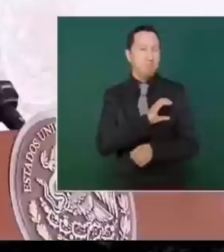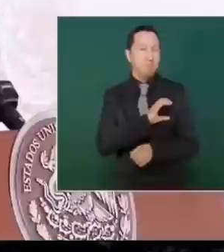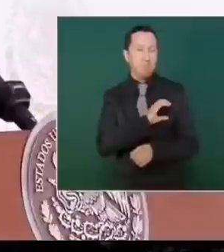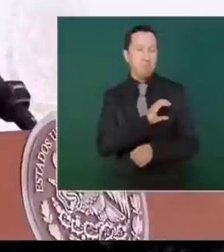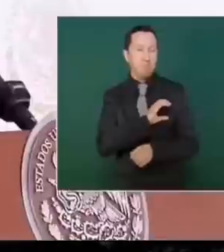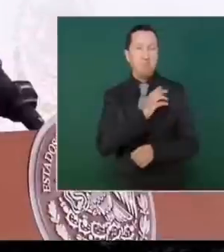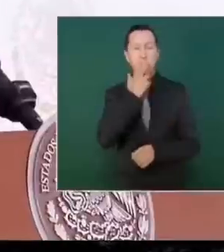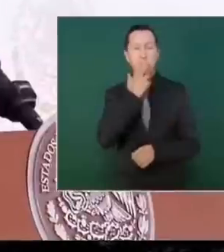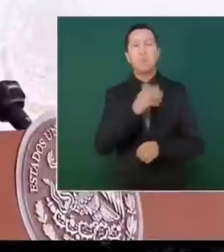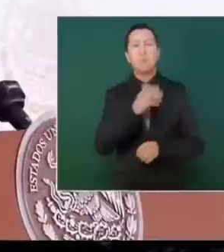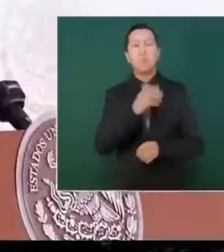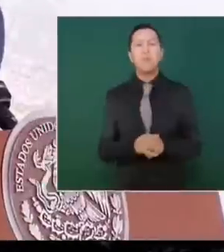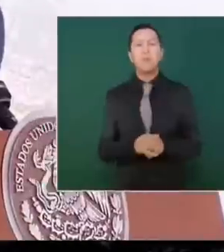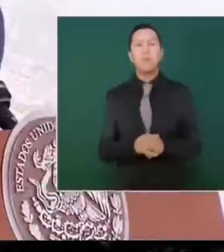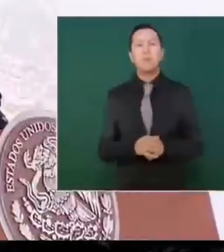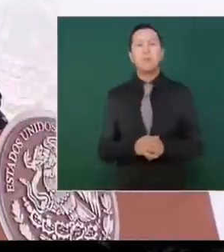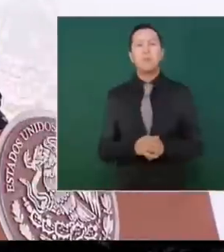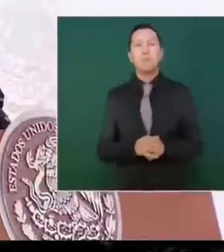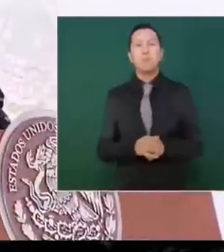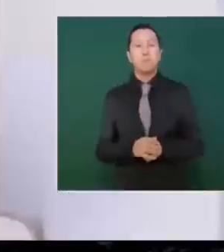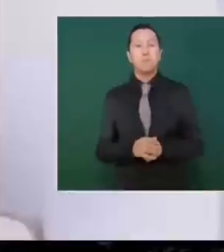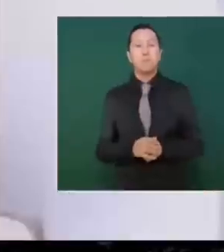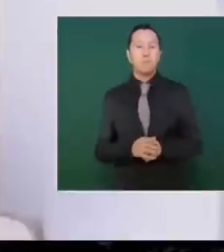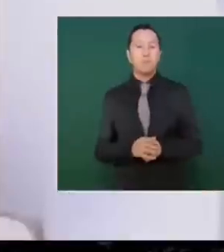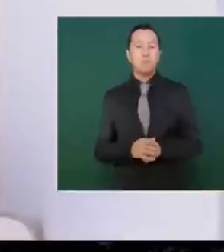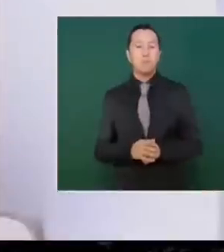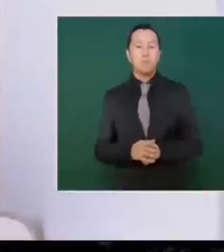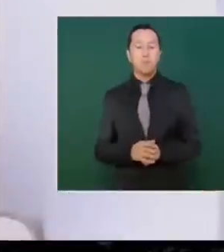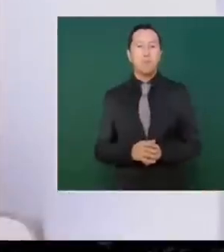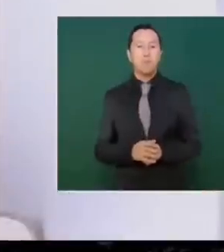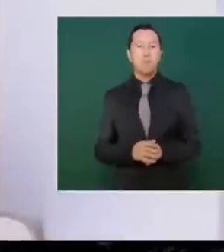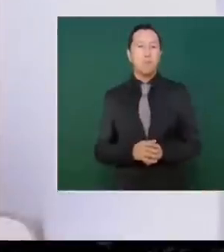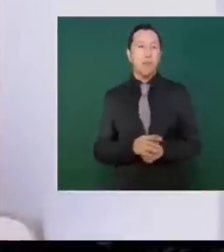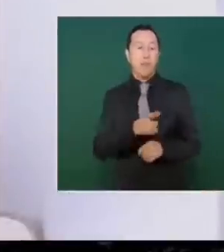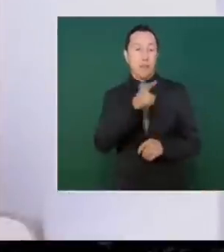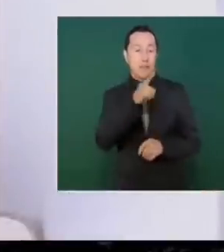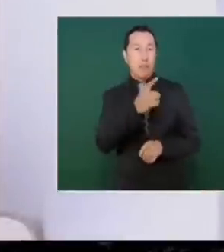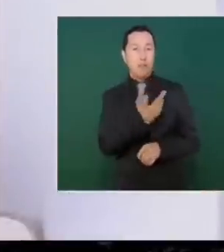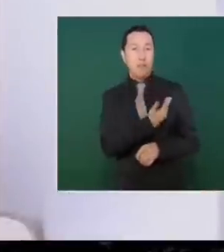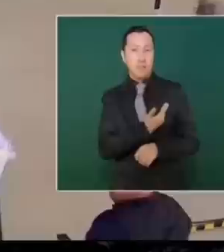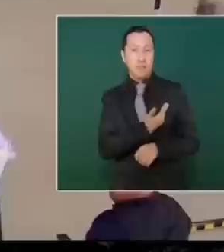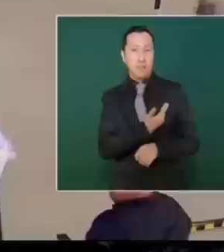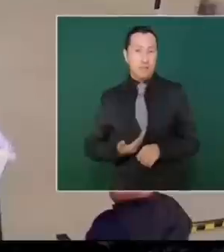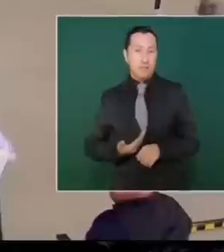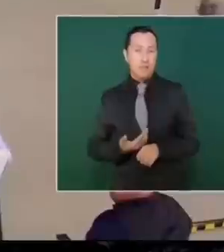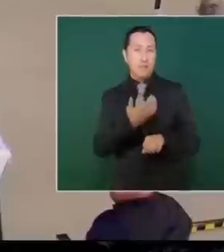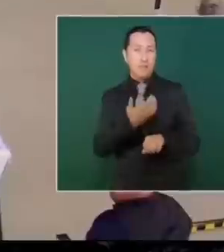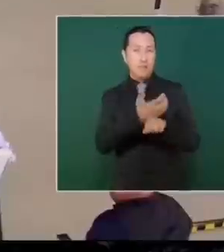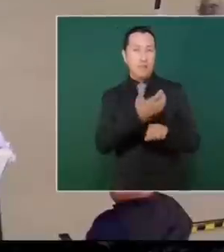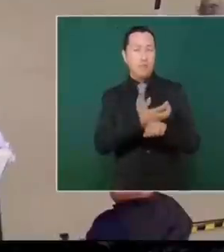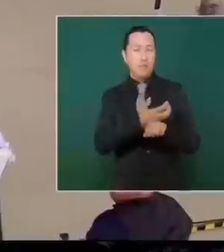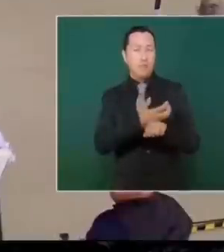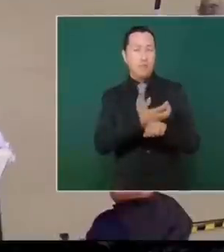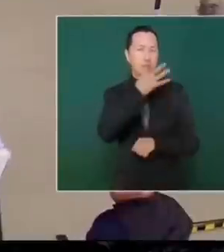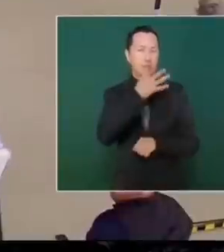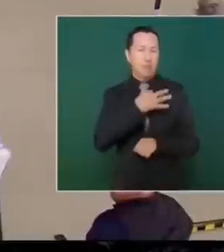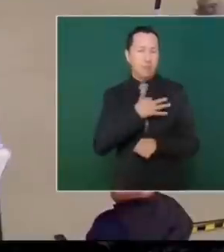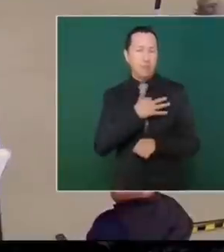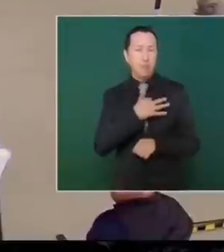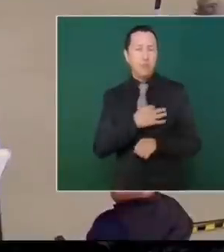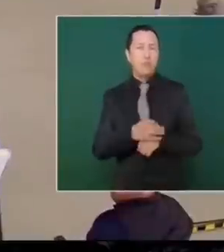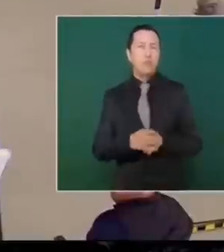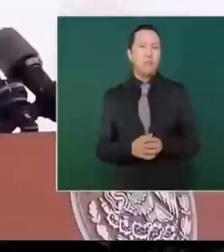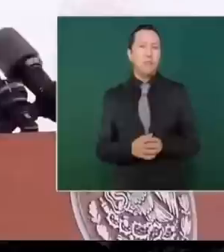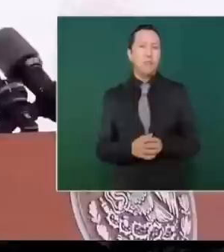y que además me dice constantemente, mira, está Jesús, de que tenemos